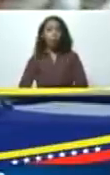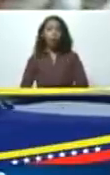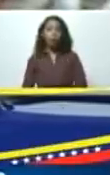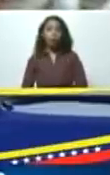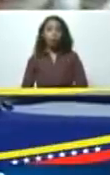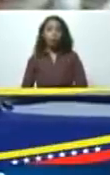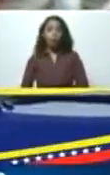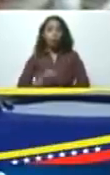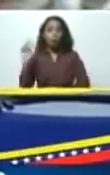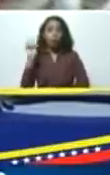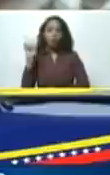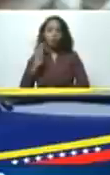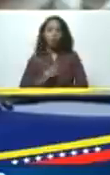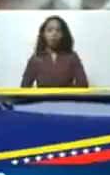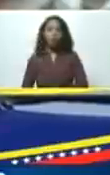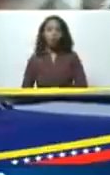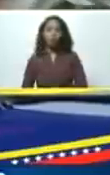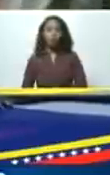Venezuela.